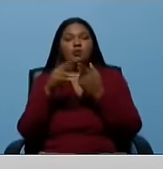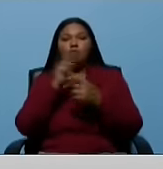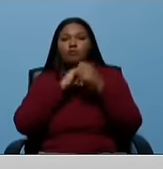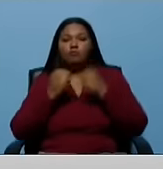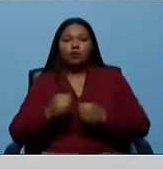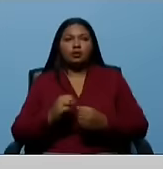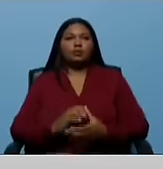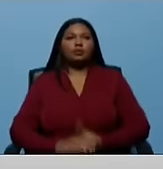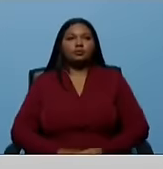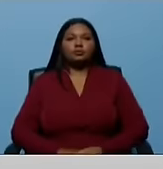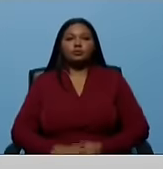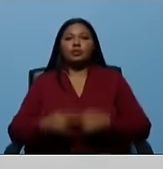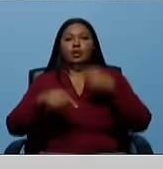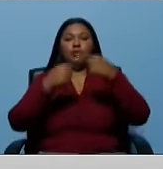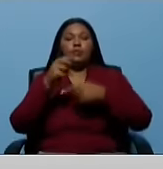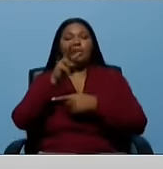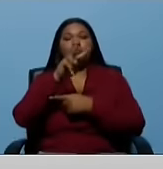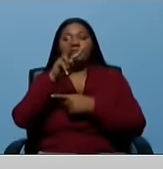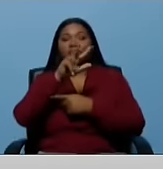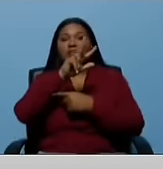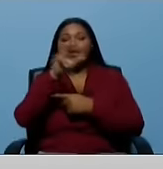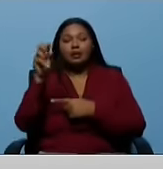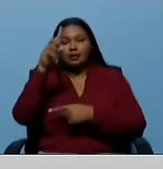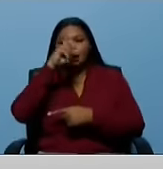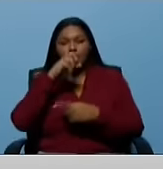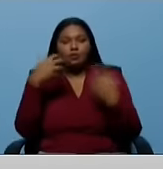logra luego de 30 años de